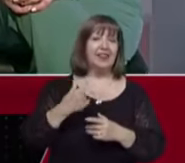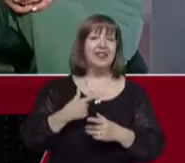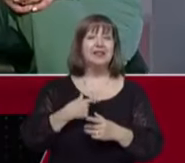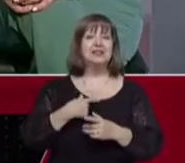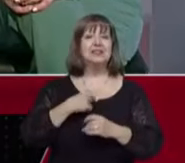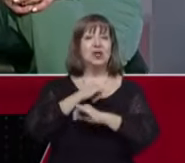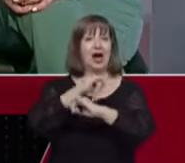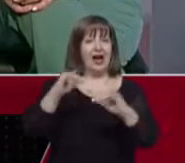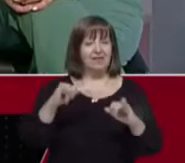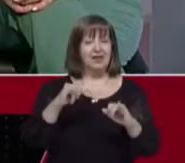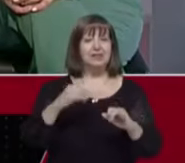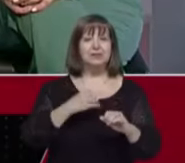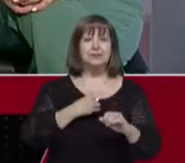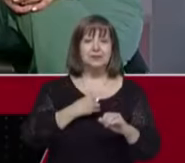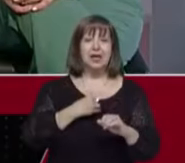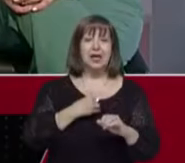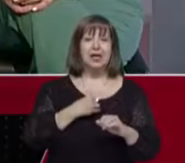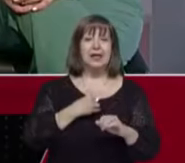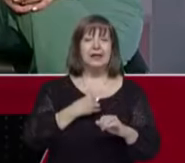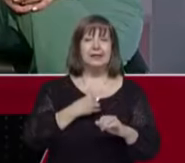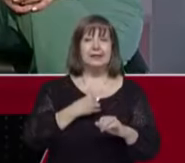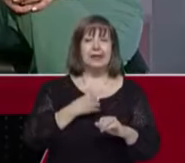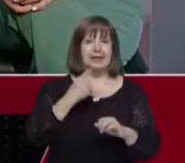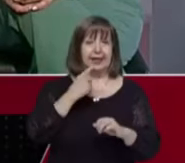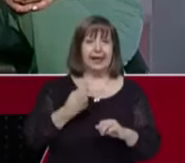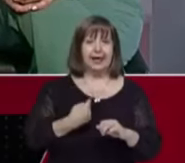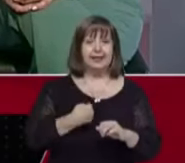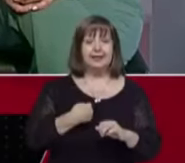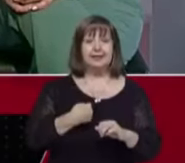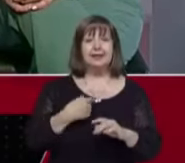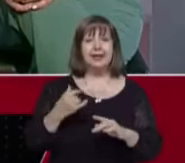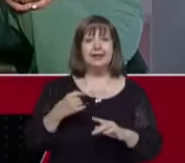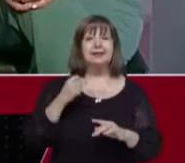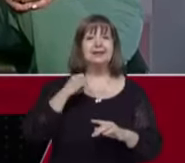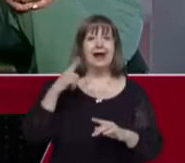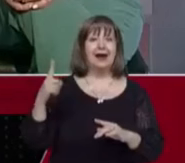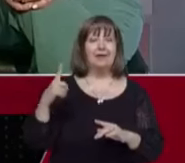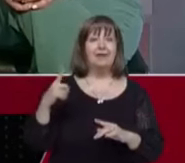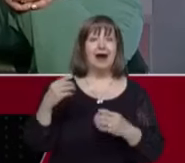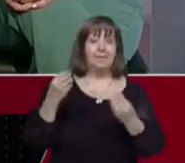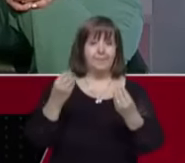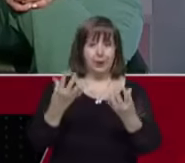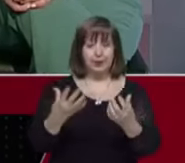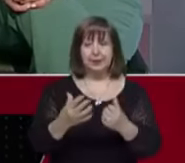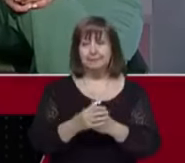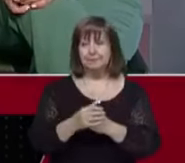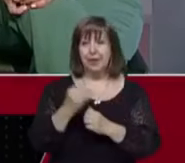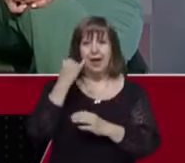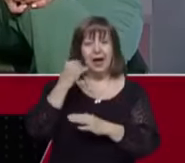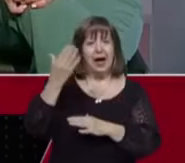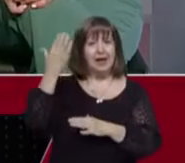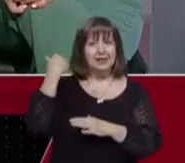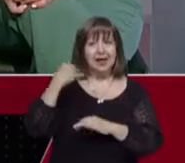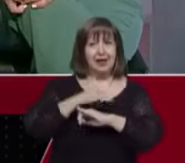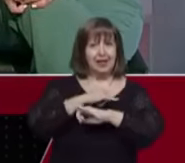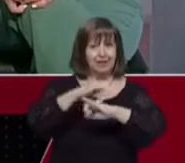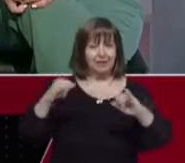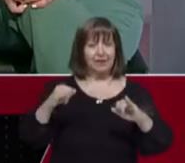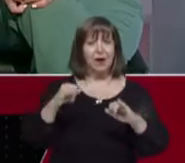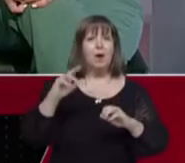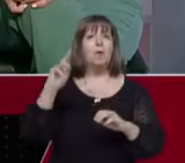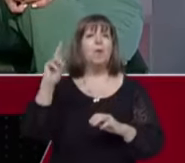lamentablemente tenemos que informar una triste noticia que enluta a todo el departamento de San Rafael, porque ayer se conoció la noticia